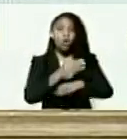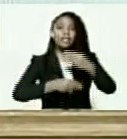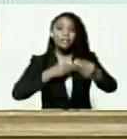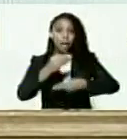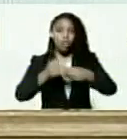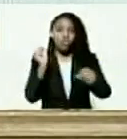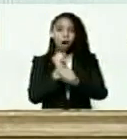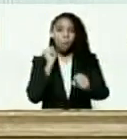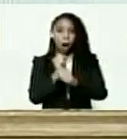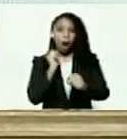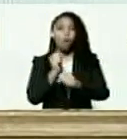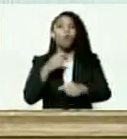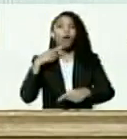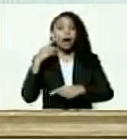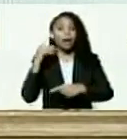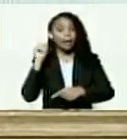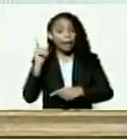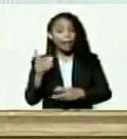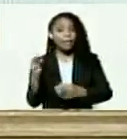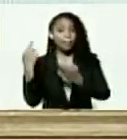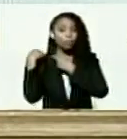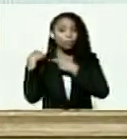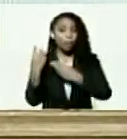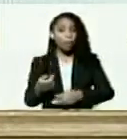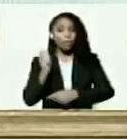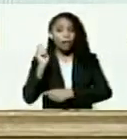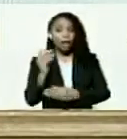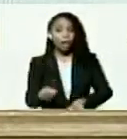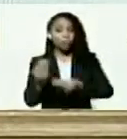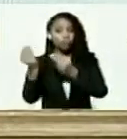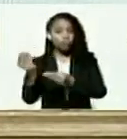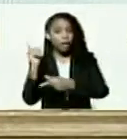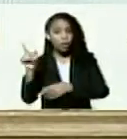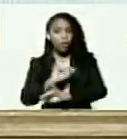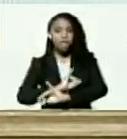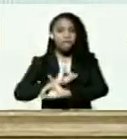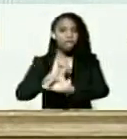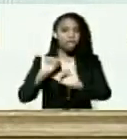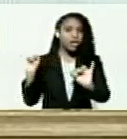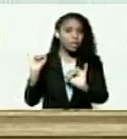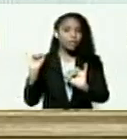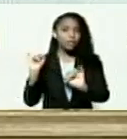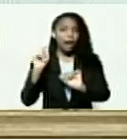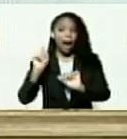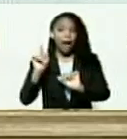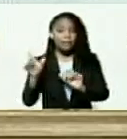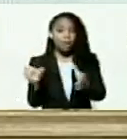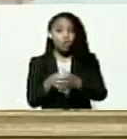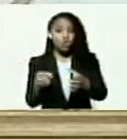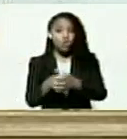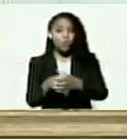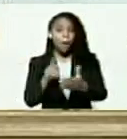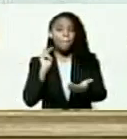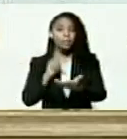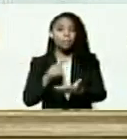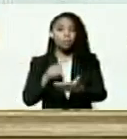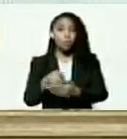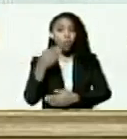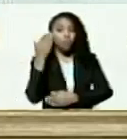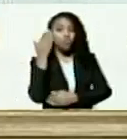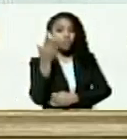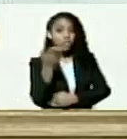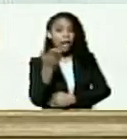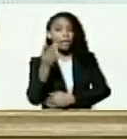cabalmente el trabajo que le fue encomendado. Ya culminada la función de ese comité de postulaciones, le corresponde a ustedes,